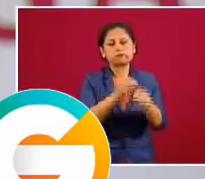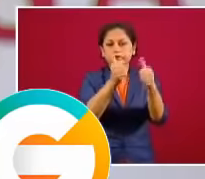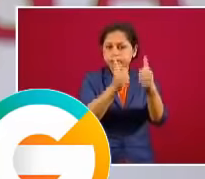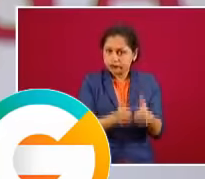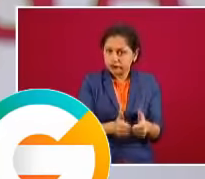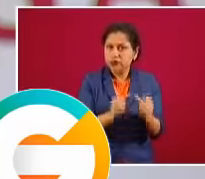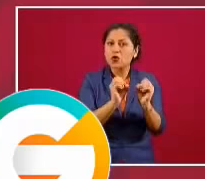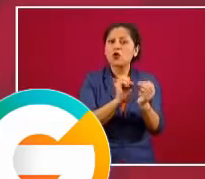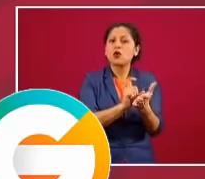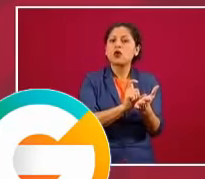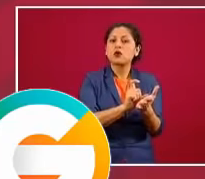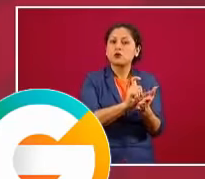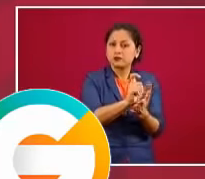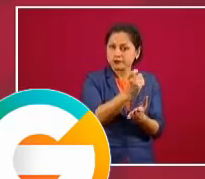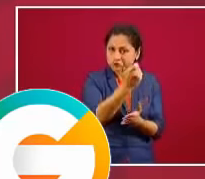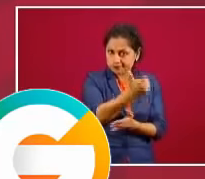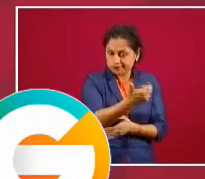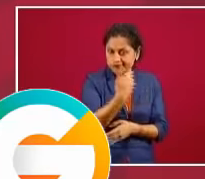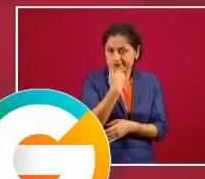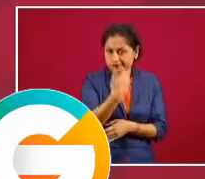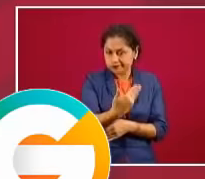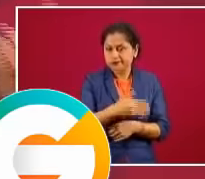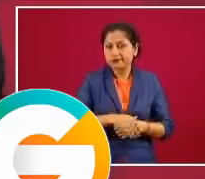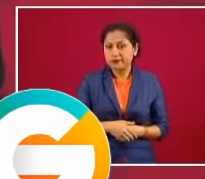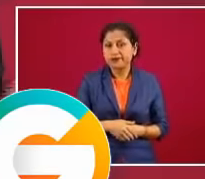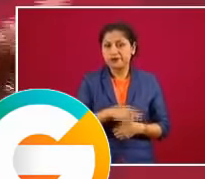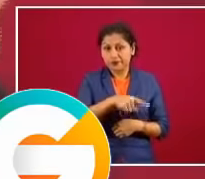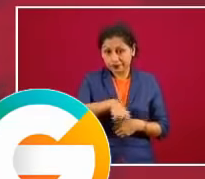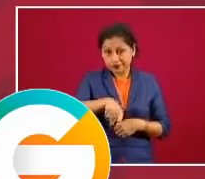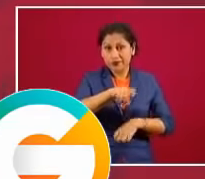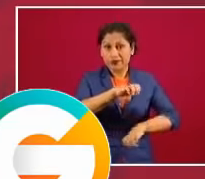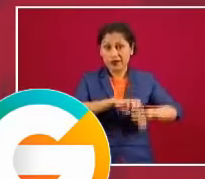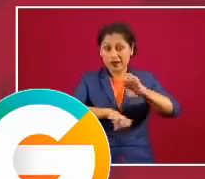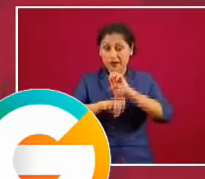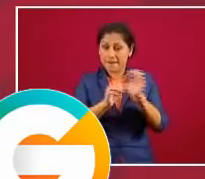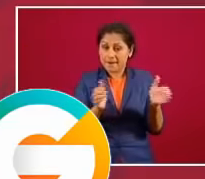ellos también están inscritos, son,